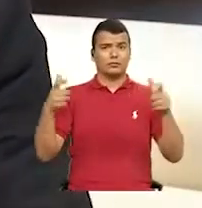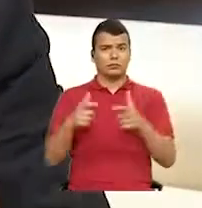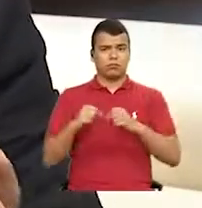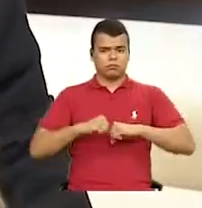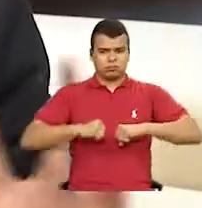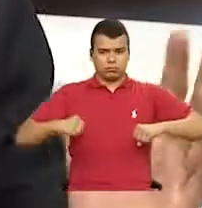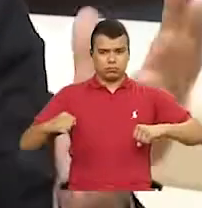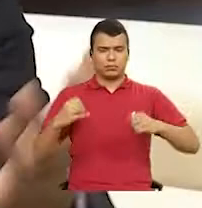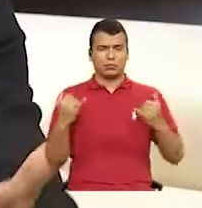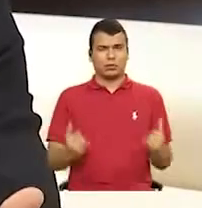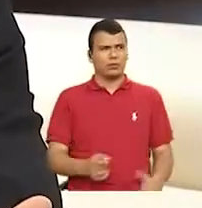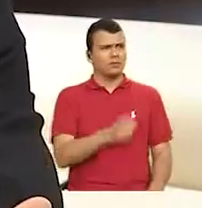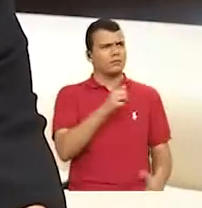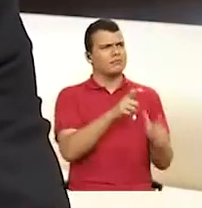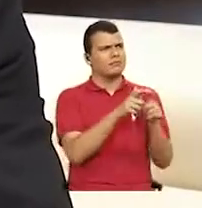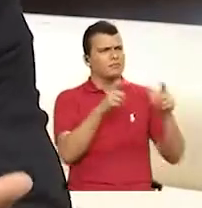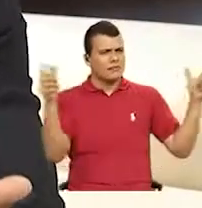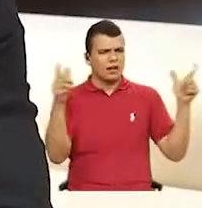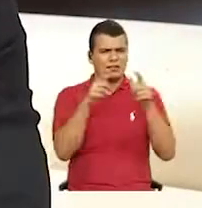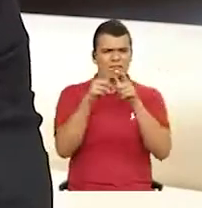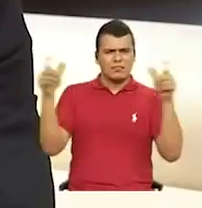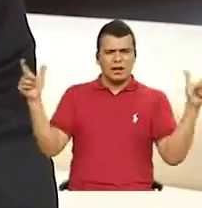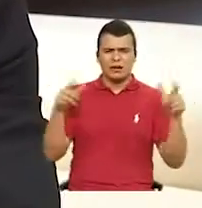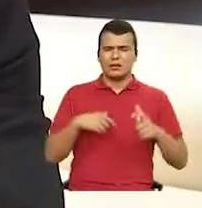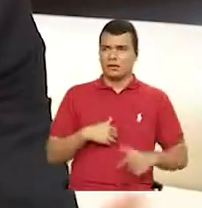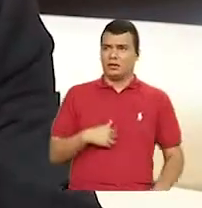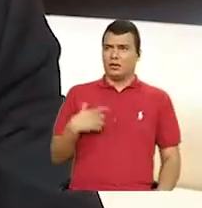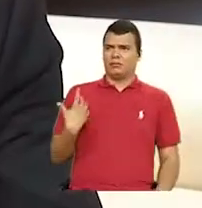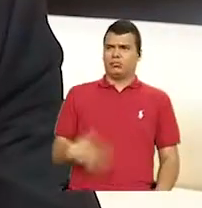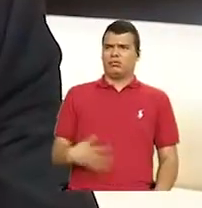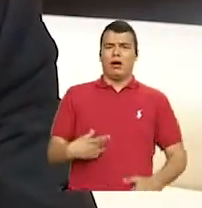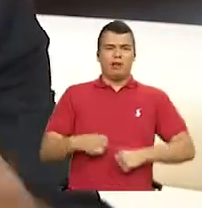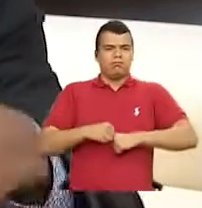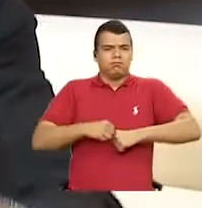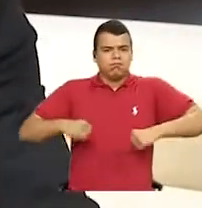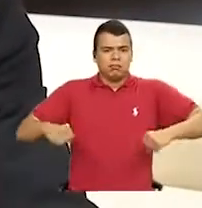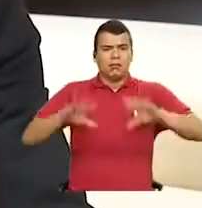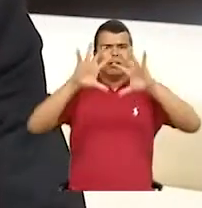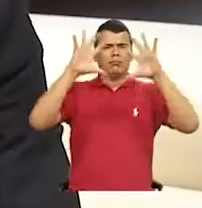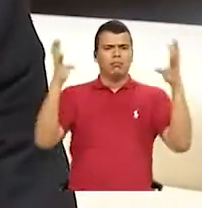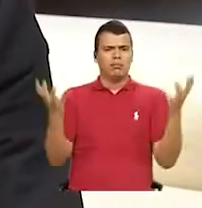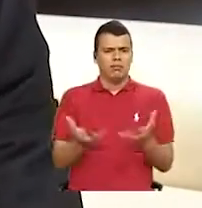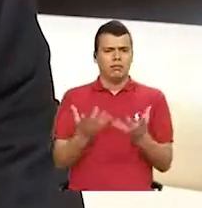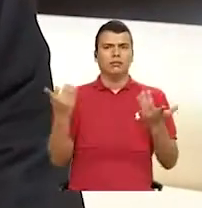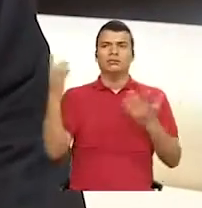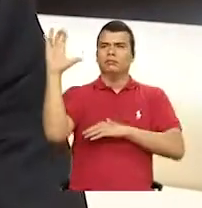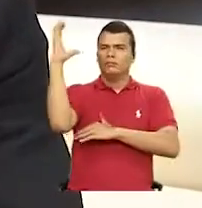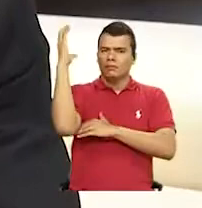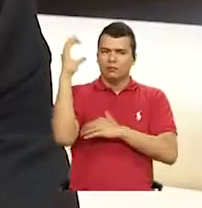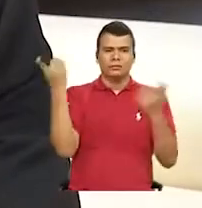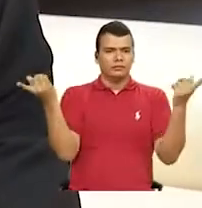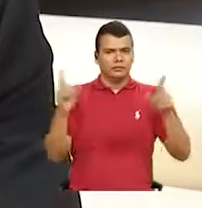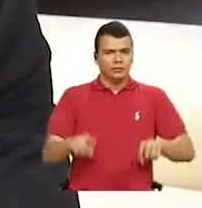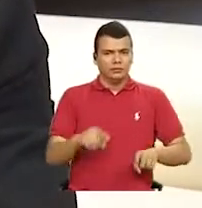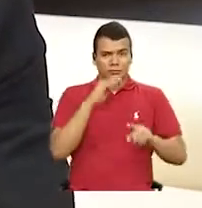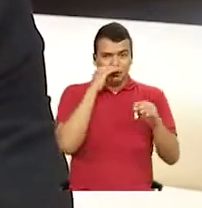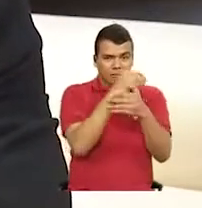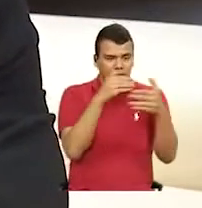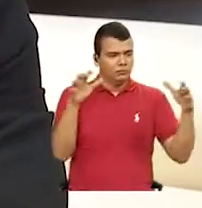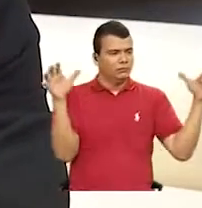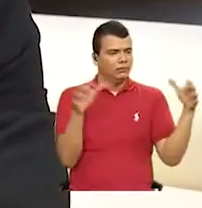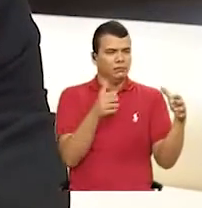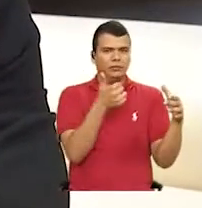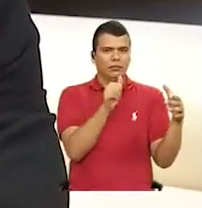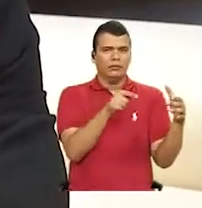porque vemos que estamos ante una pandemia de obesidad a nivel mundial y a nivel Colombia, de 10 niños